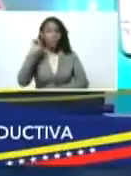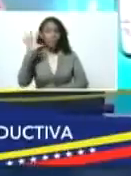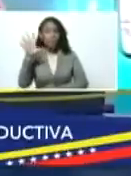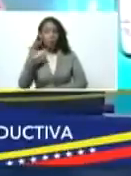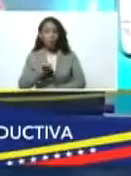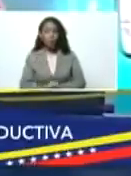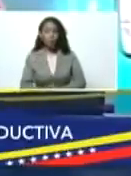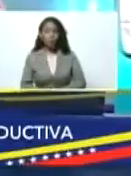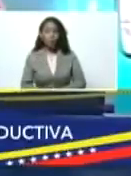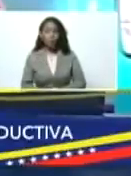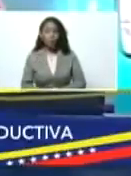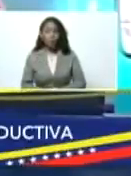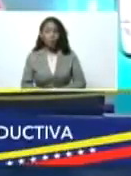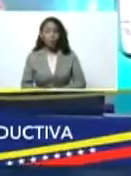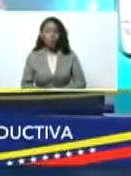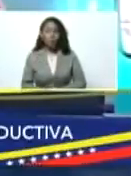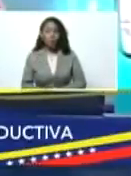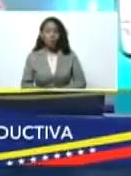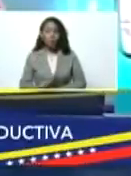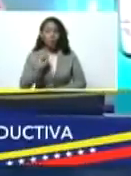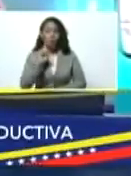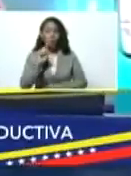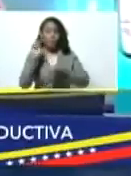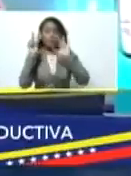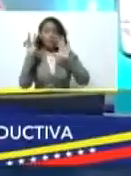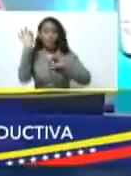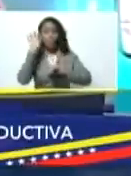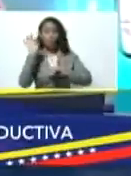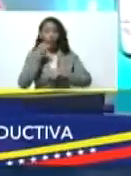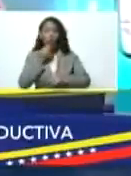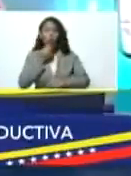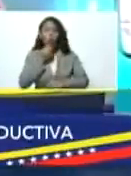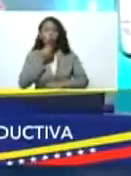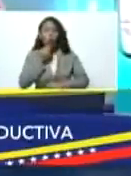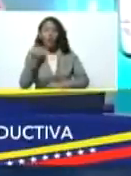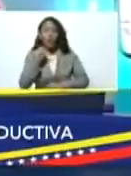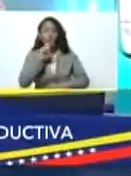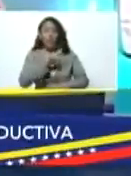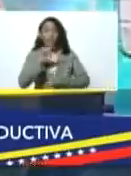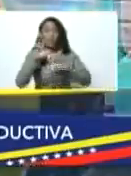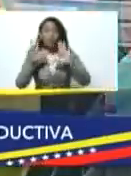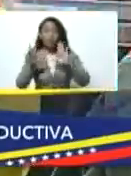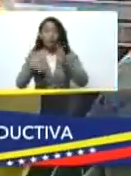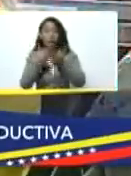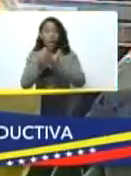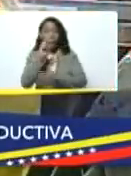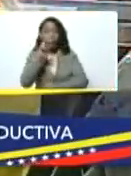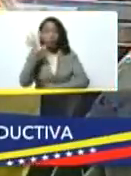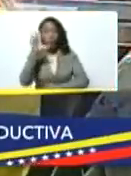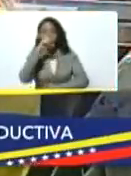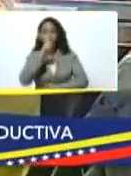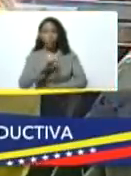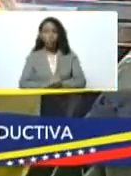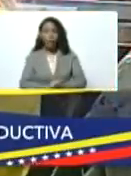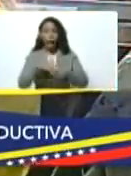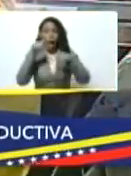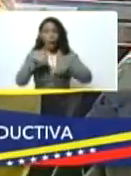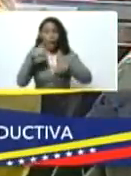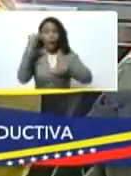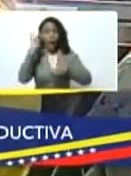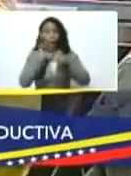55. Y un 7% de jovencitos de 18 a 25. Aquí está